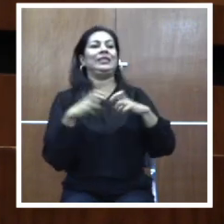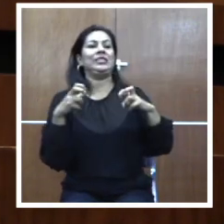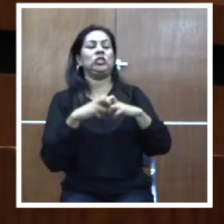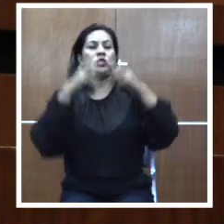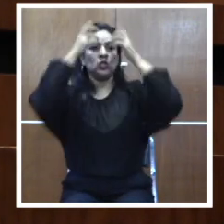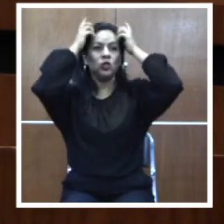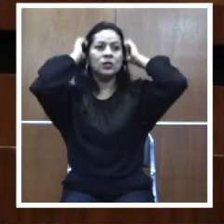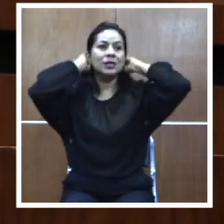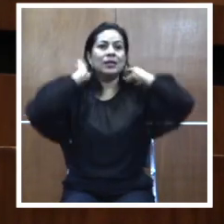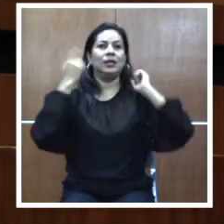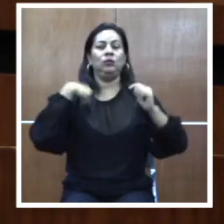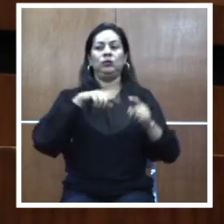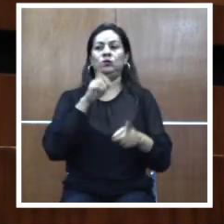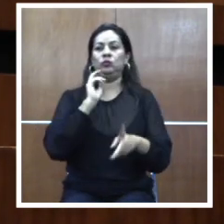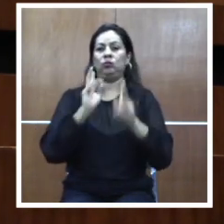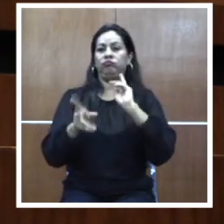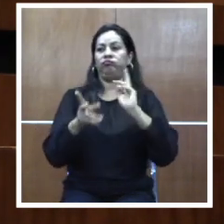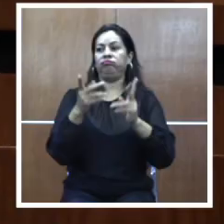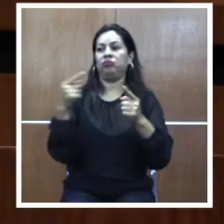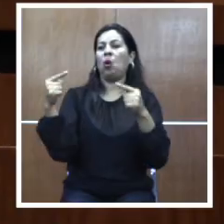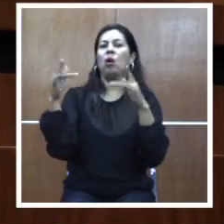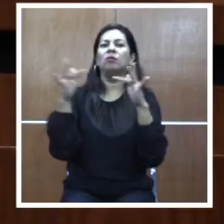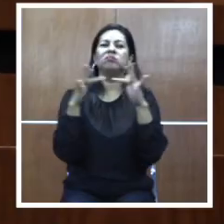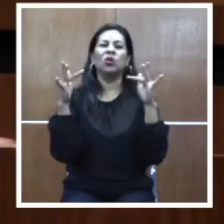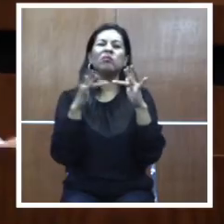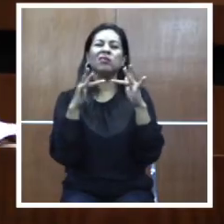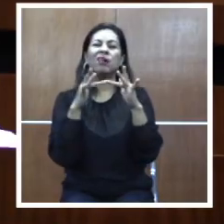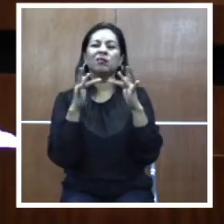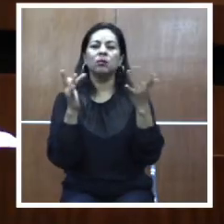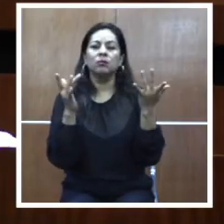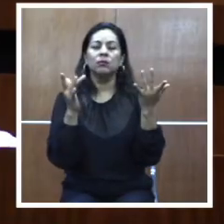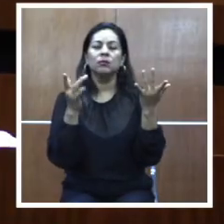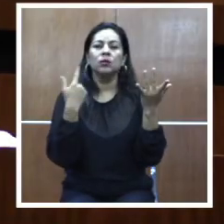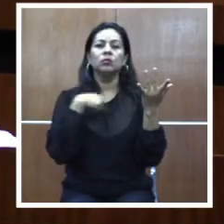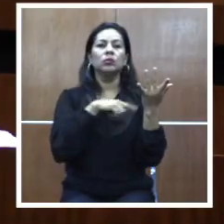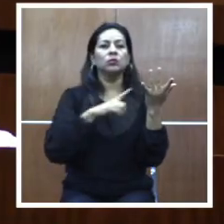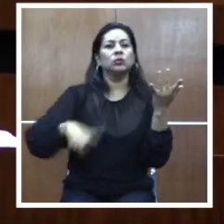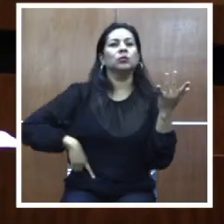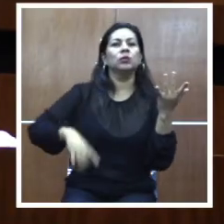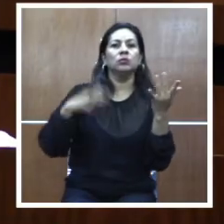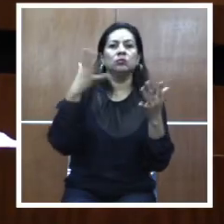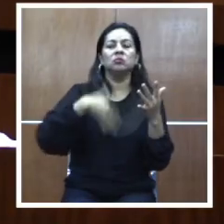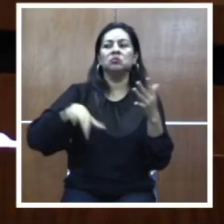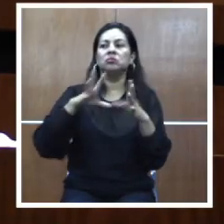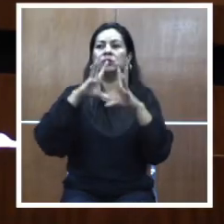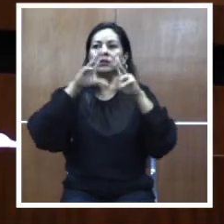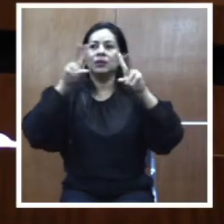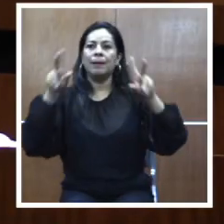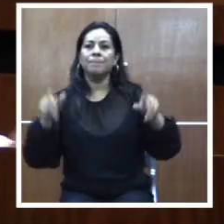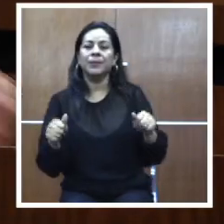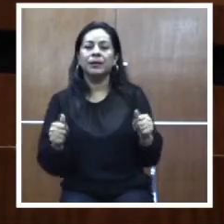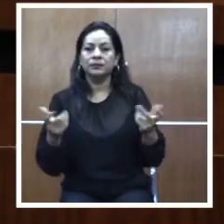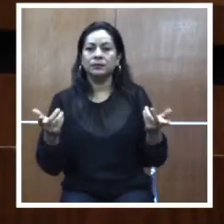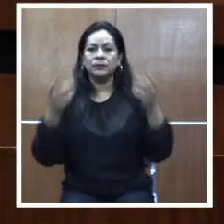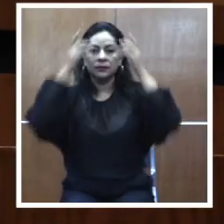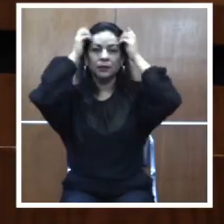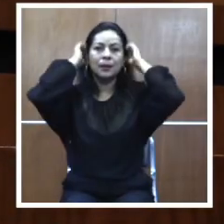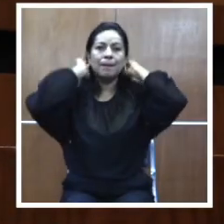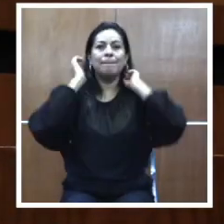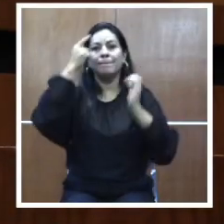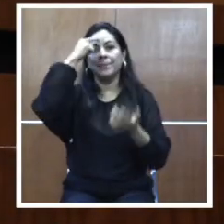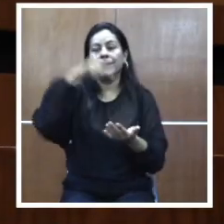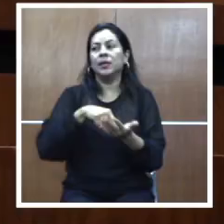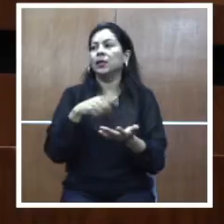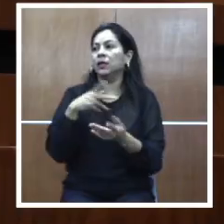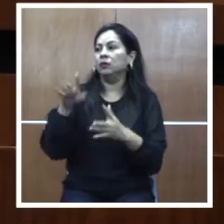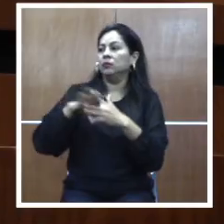en nuestra relación bilateral. Nuestro gobierno persistirá en buscar soluciones pacíficas para que el fenómeno